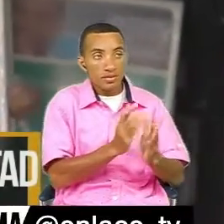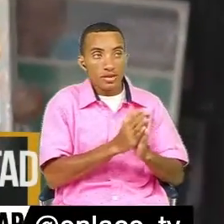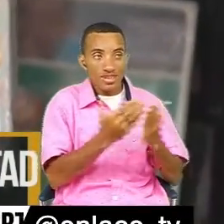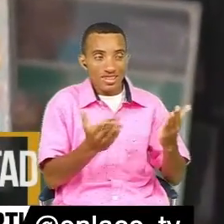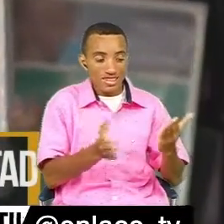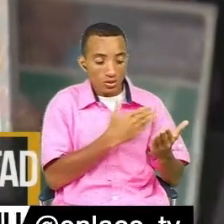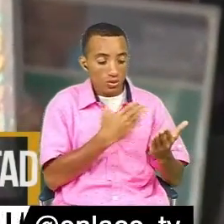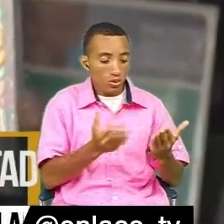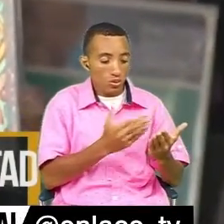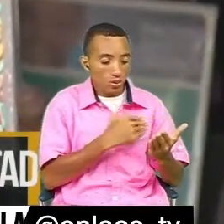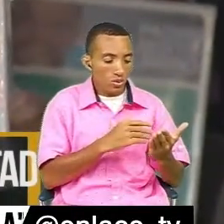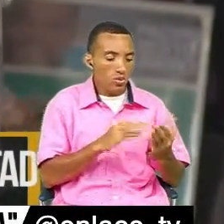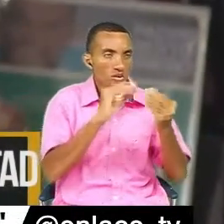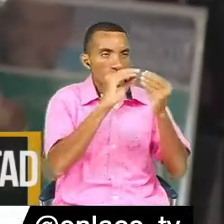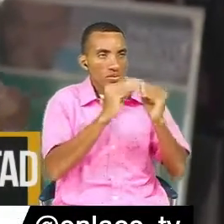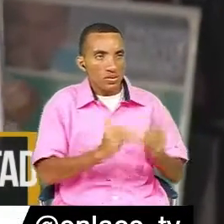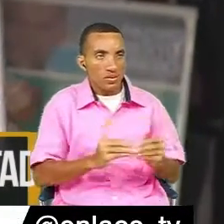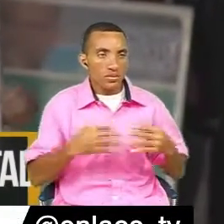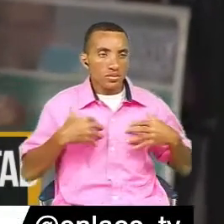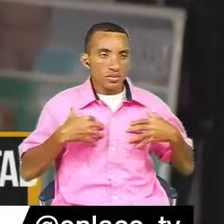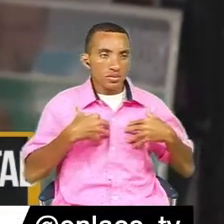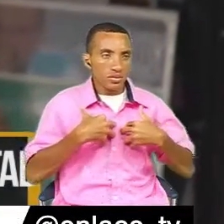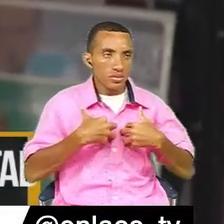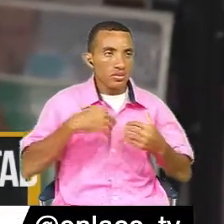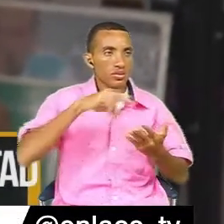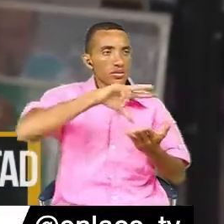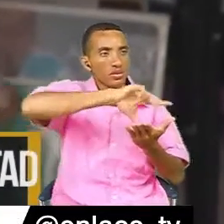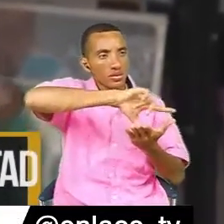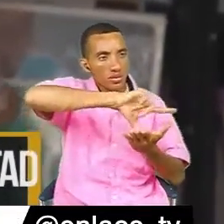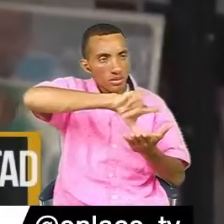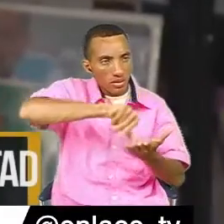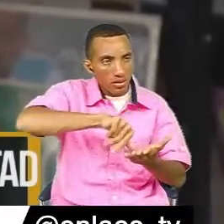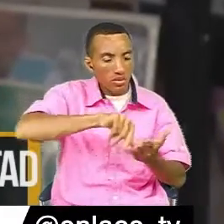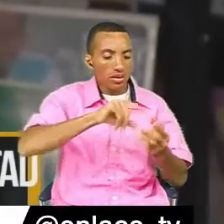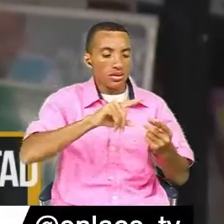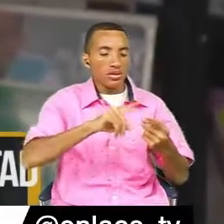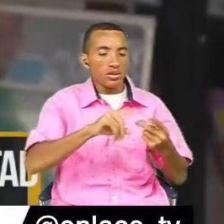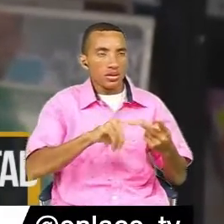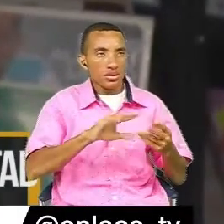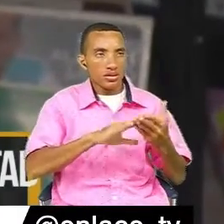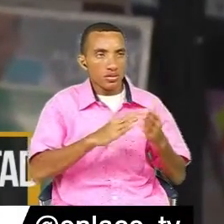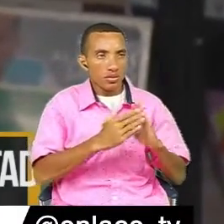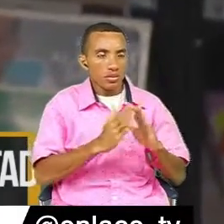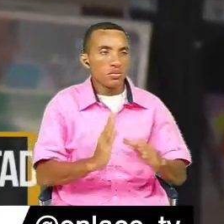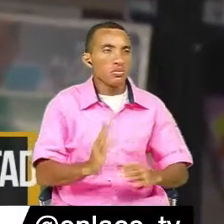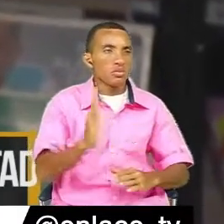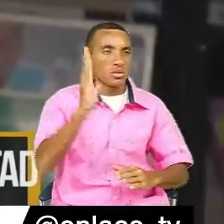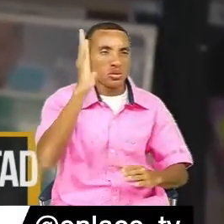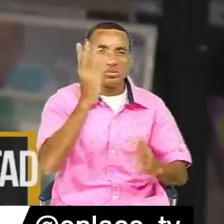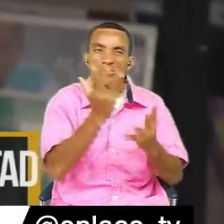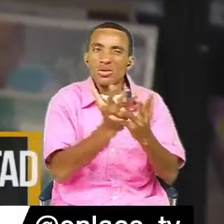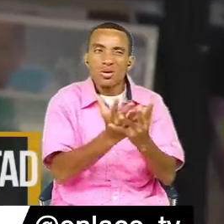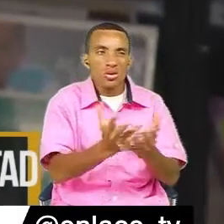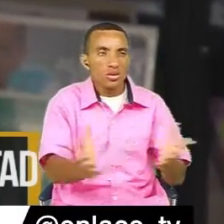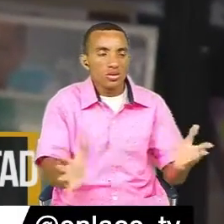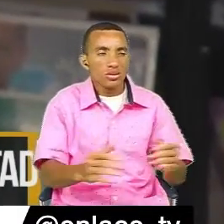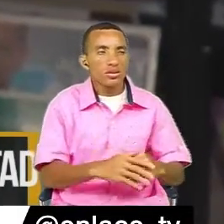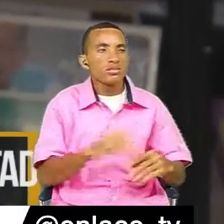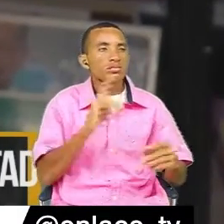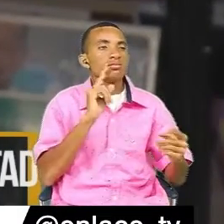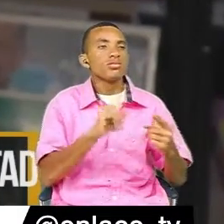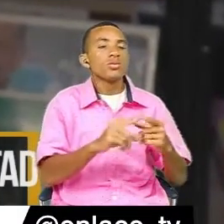hay de todos, hay figuras de animales, figuras geométricas, figuras de paz, figuras de Dios, o sea, hay diferentes figuras. ¿Cuál es la idea? De